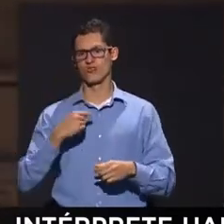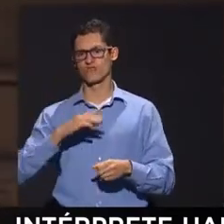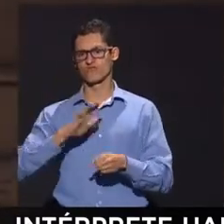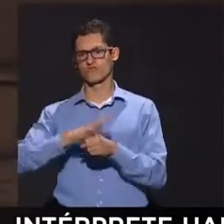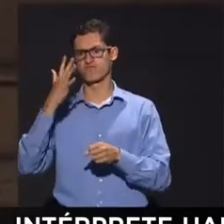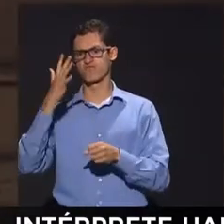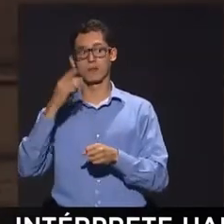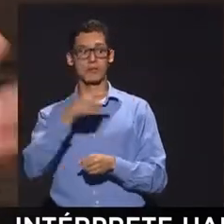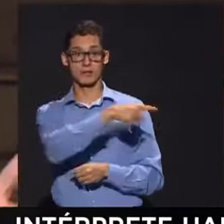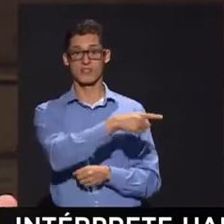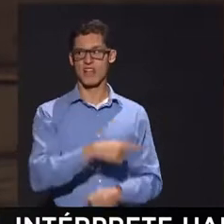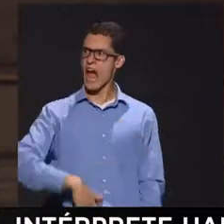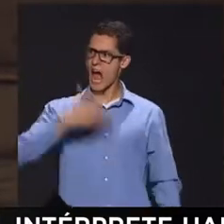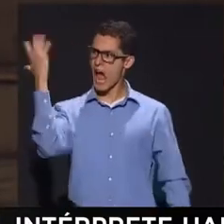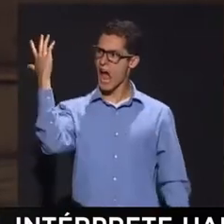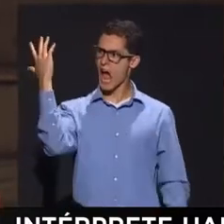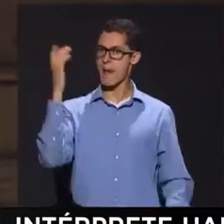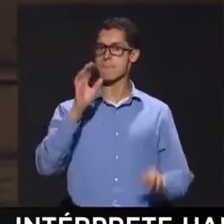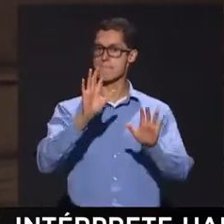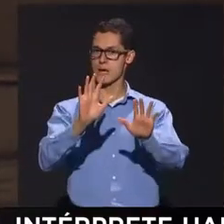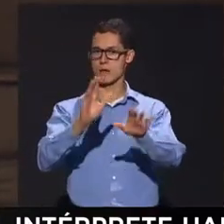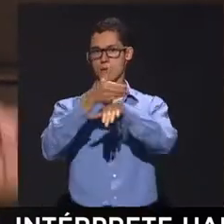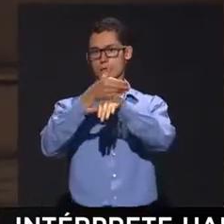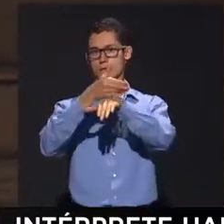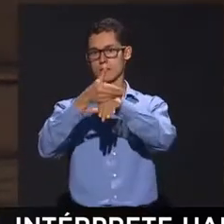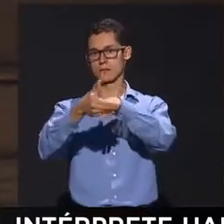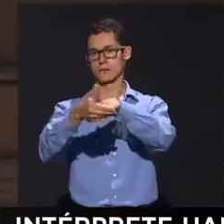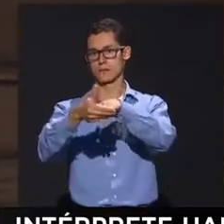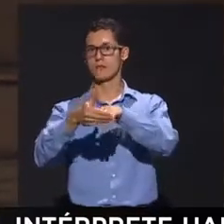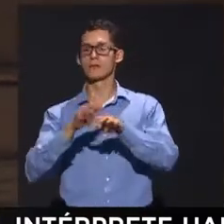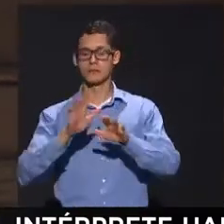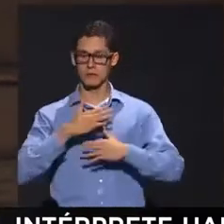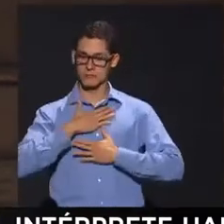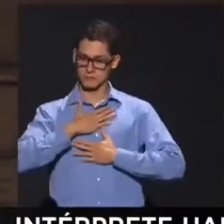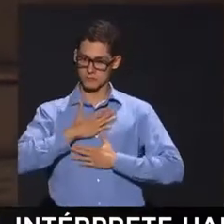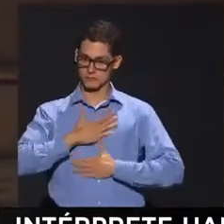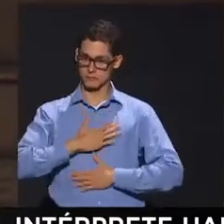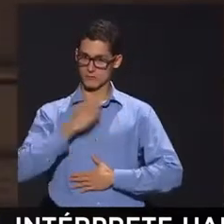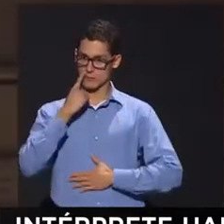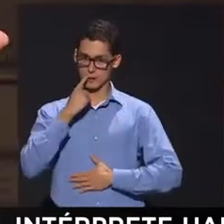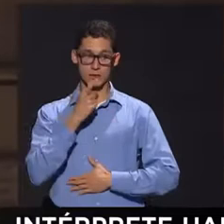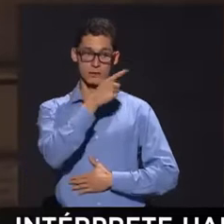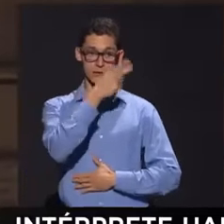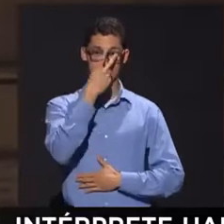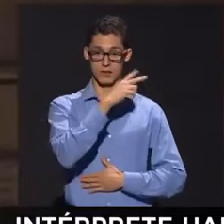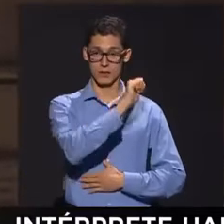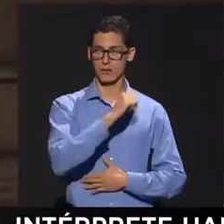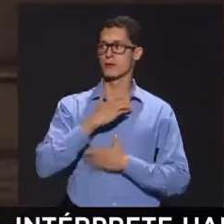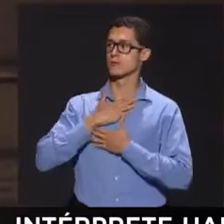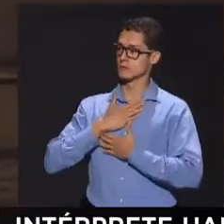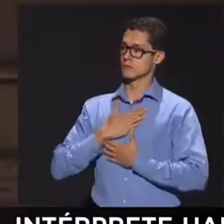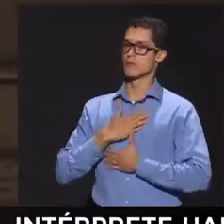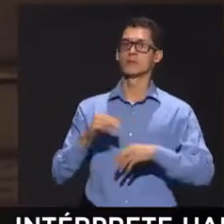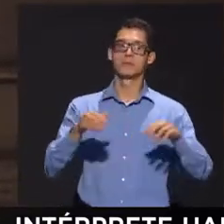del adolescente, y tratar de llegar a acuerdos de cuándo sí se puede usar el celular y cuándo no, como encontrar mecanismos dentro del mismo